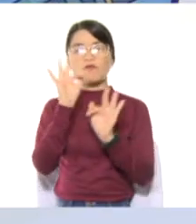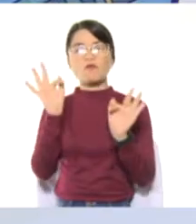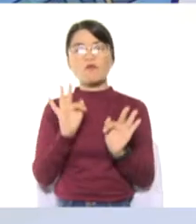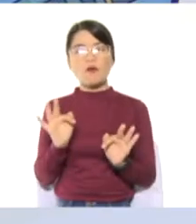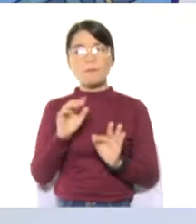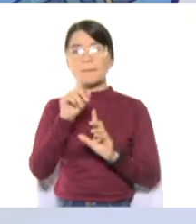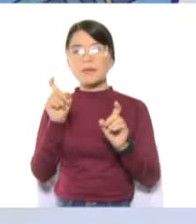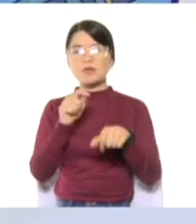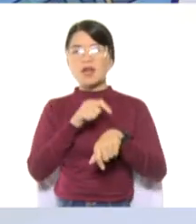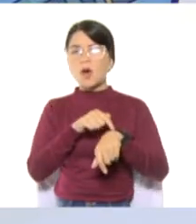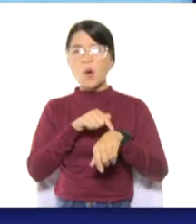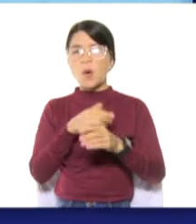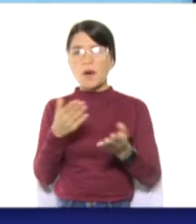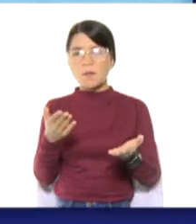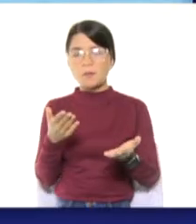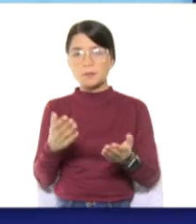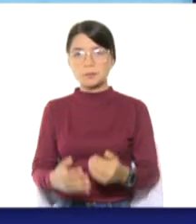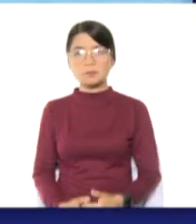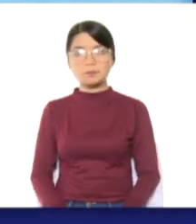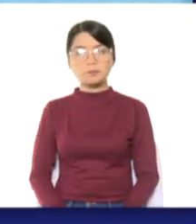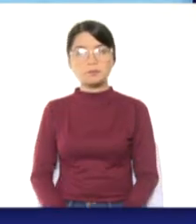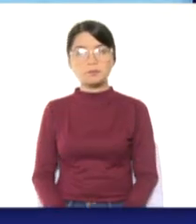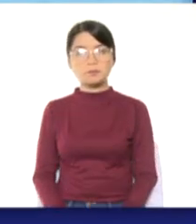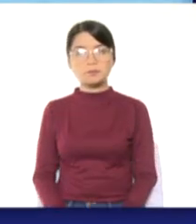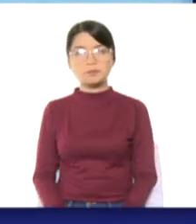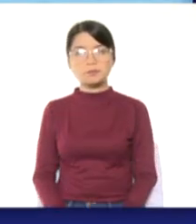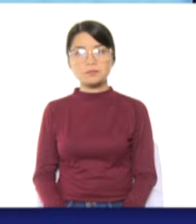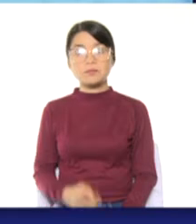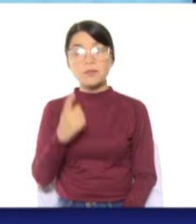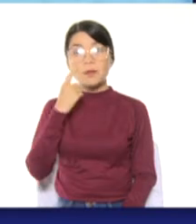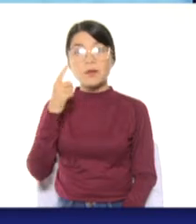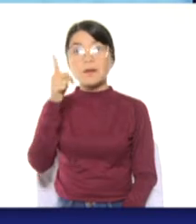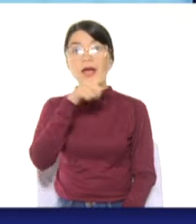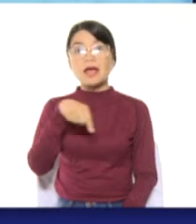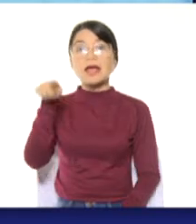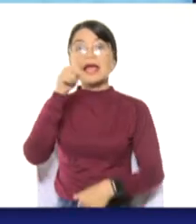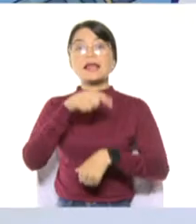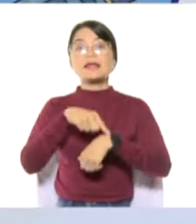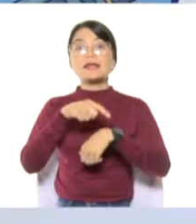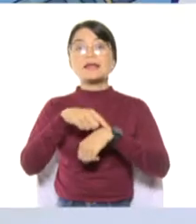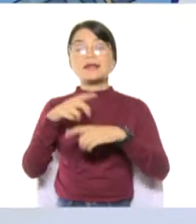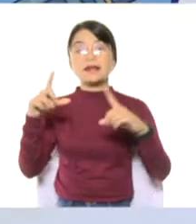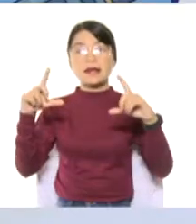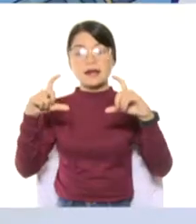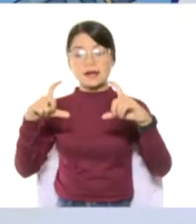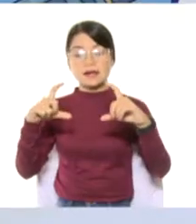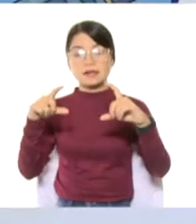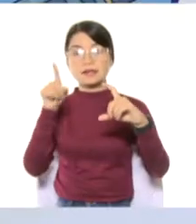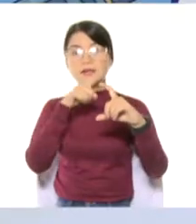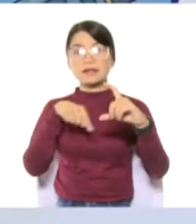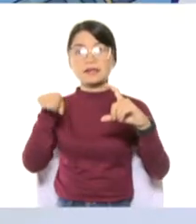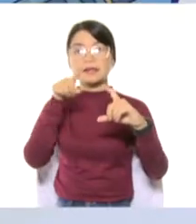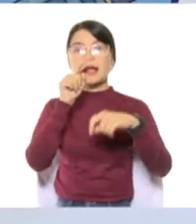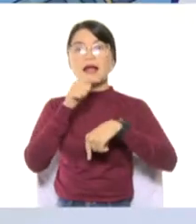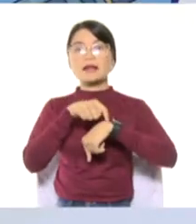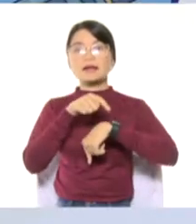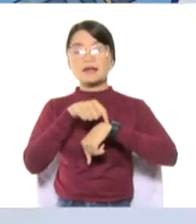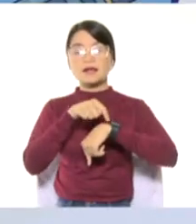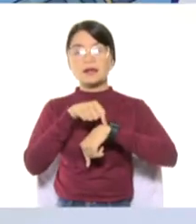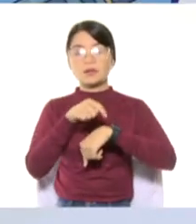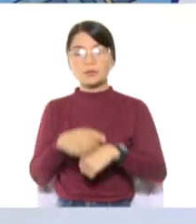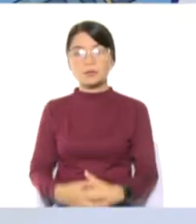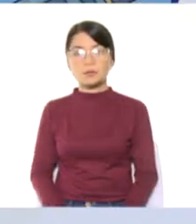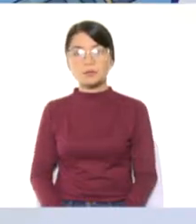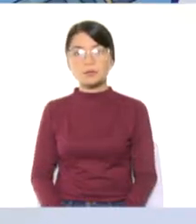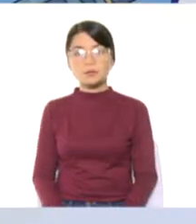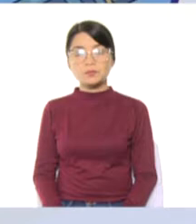Vamos a ver entonces el reloj, the clock. ¿Okay? ¿Por qué? Porque vamos a estar hablando de tiempo. Nosotros normalmente, ustedes